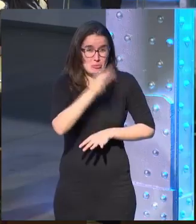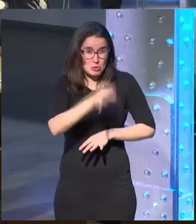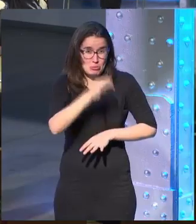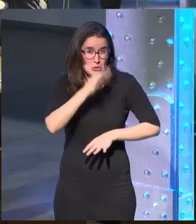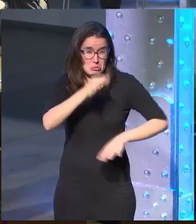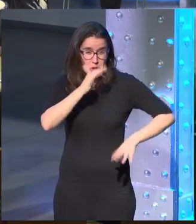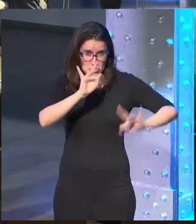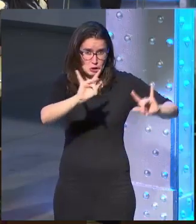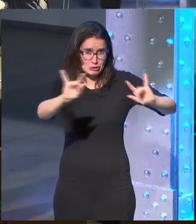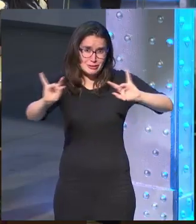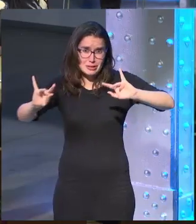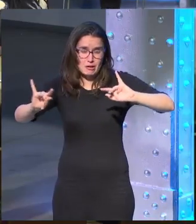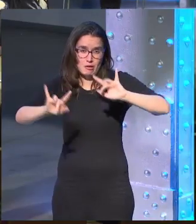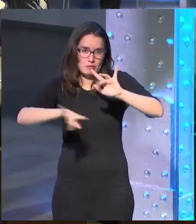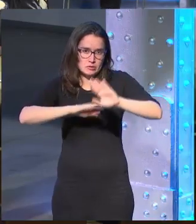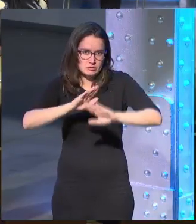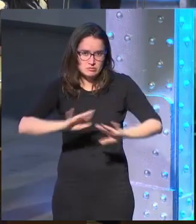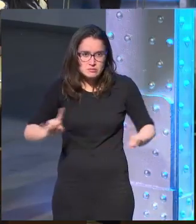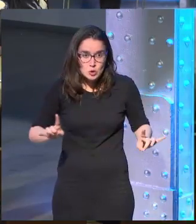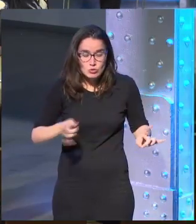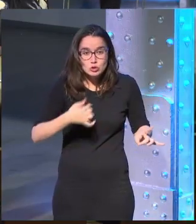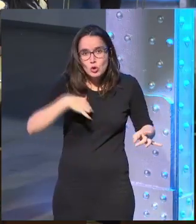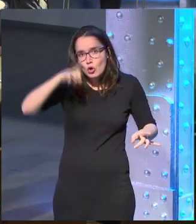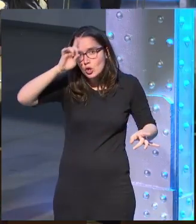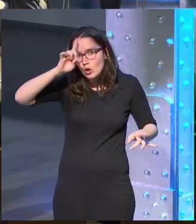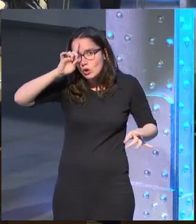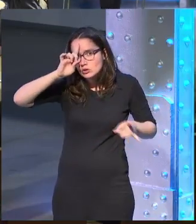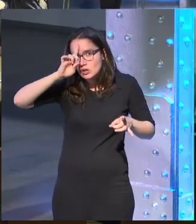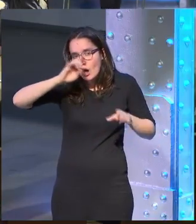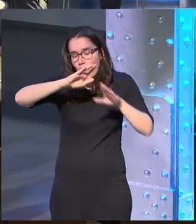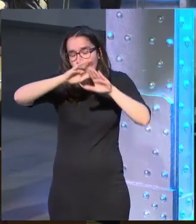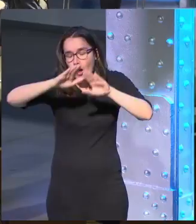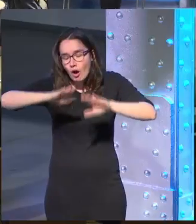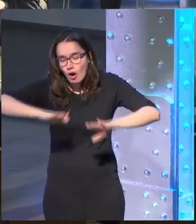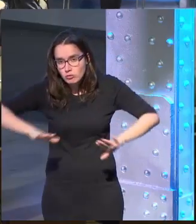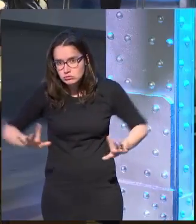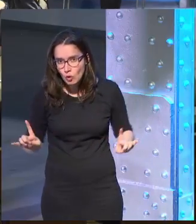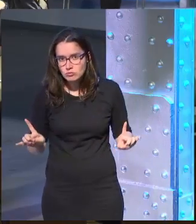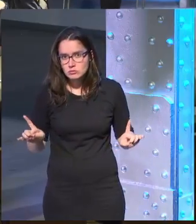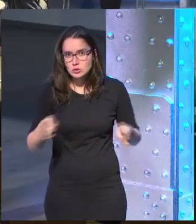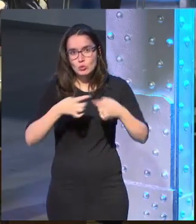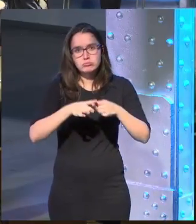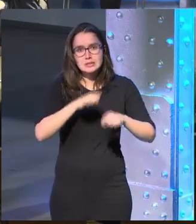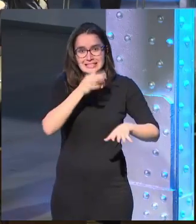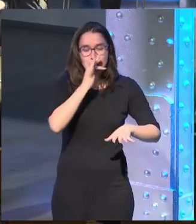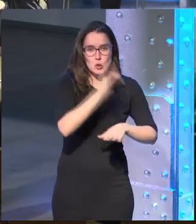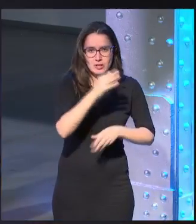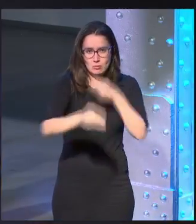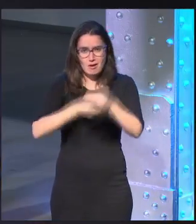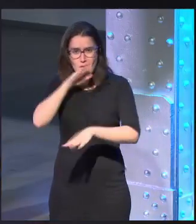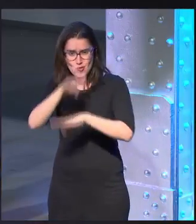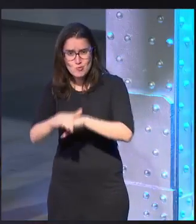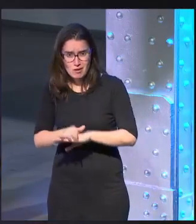a comer el mundo. No sé lo que voy a poder hacer y luego resulta que se comen el mundo. Son disciplinados,